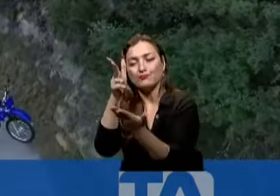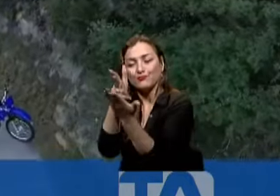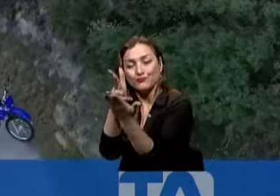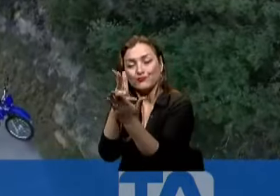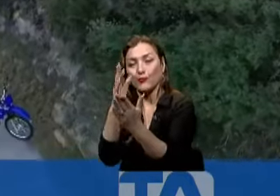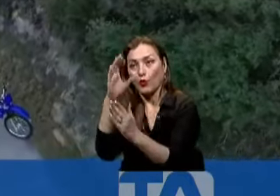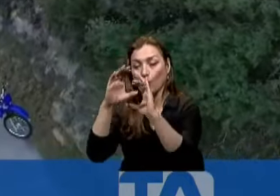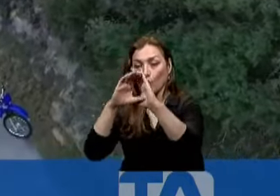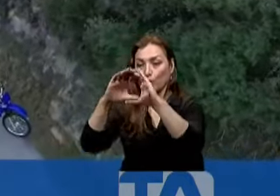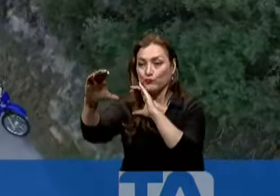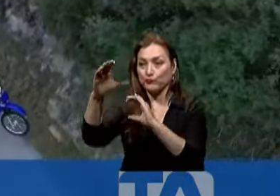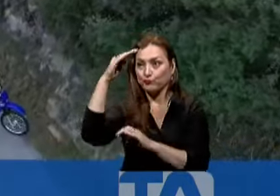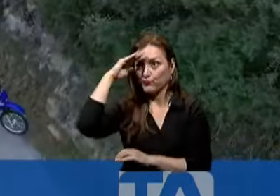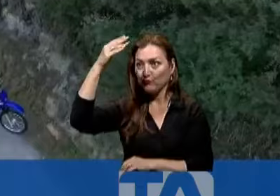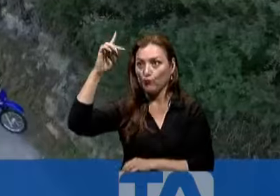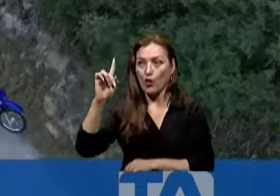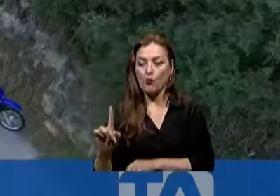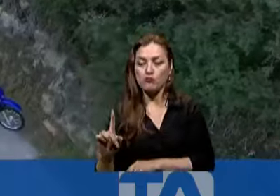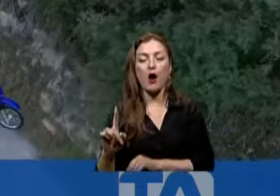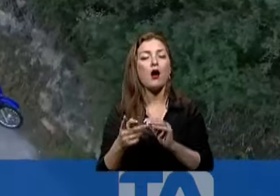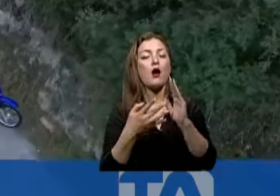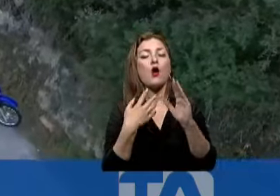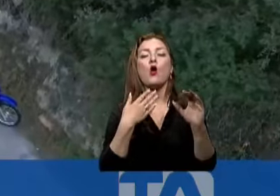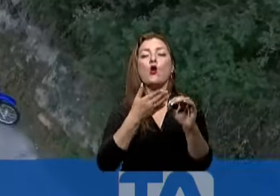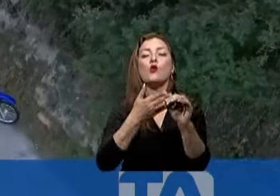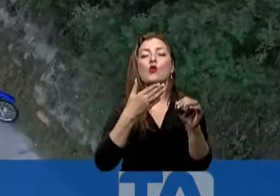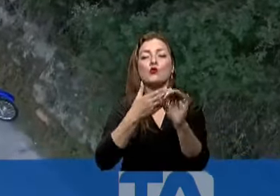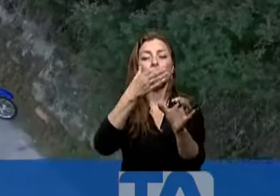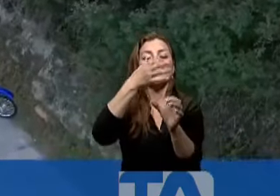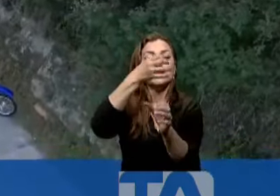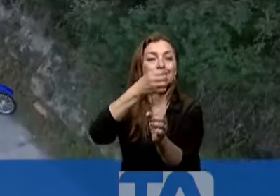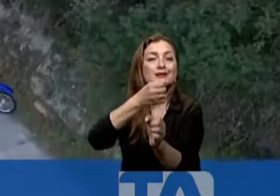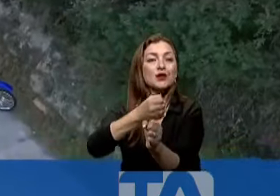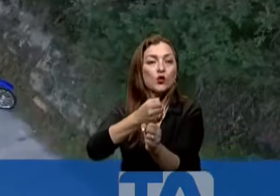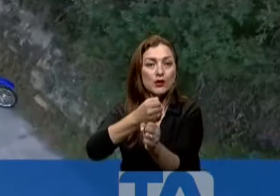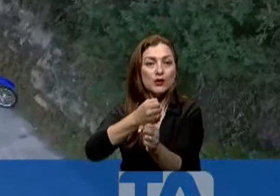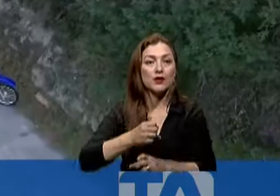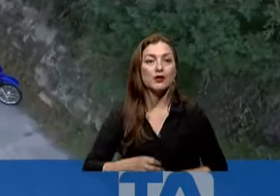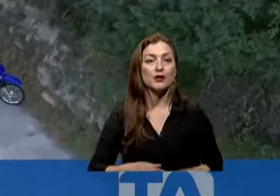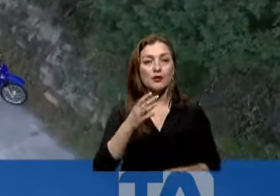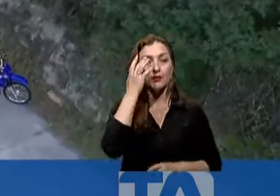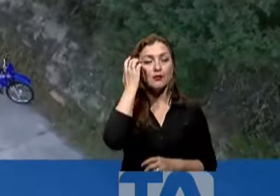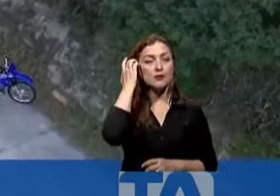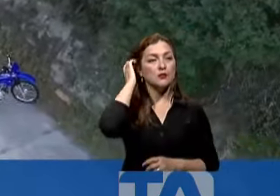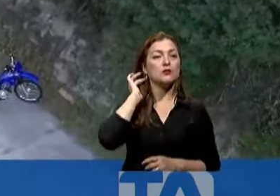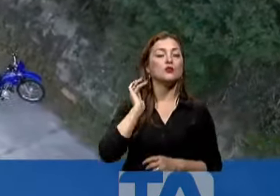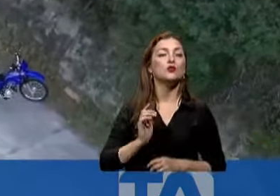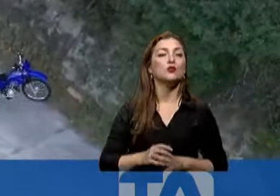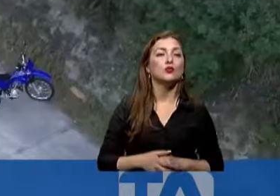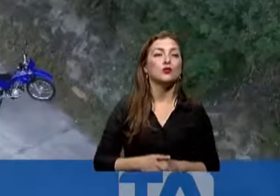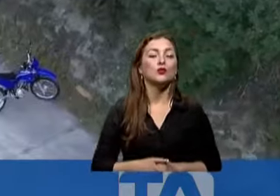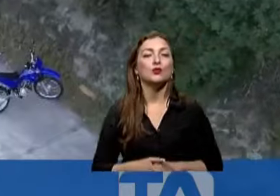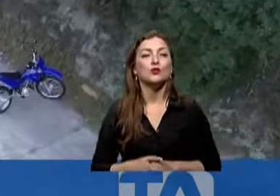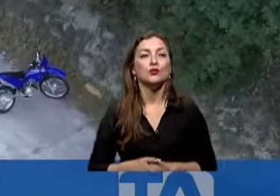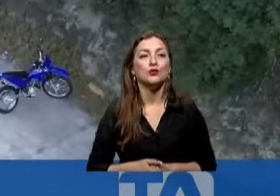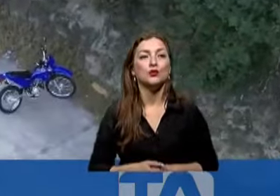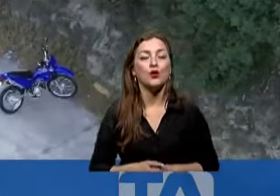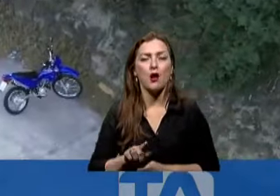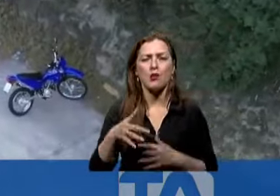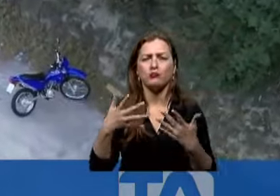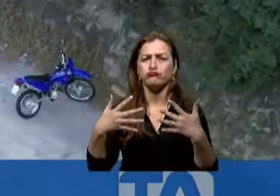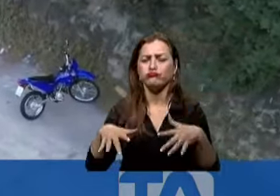policías con la finalidad de darles la seguridad a los transeúntes y poder evitar algún tipo de